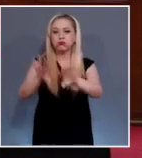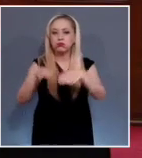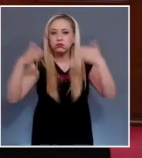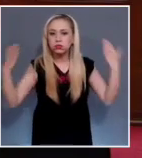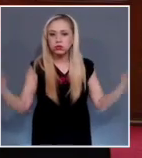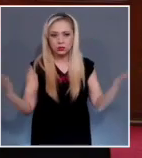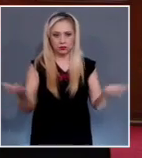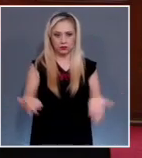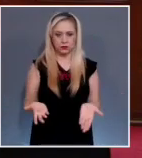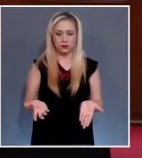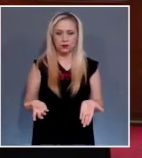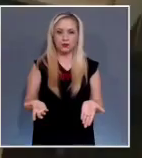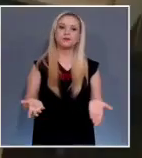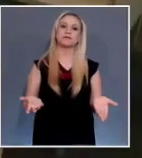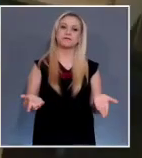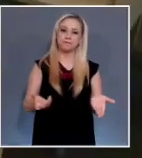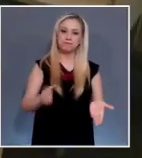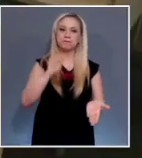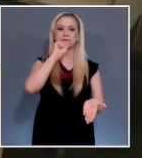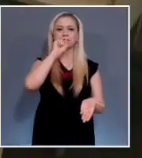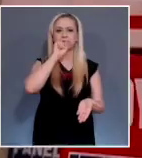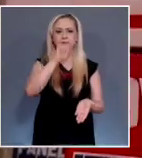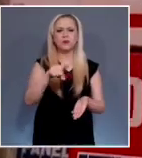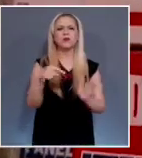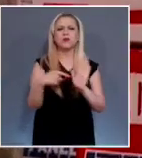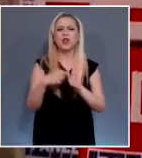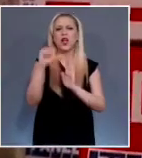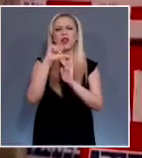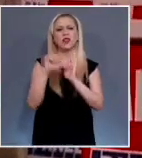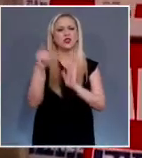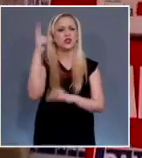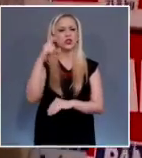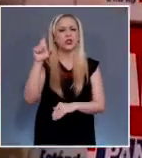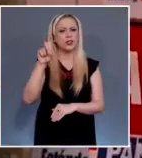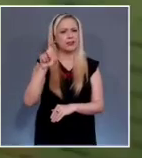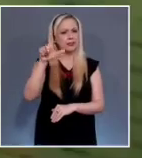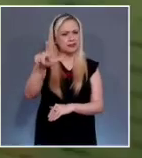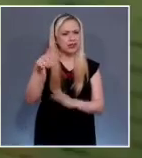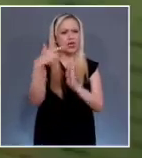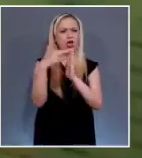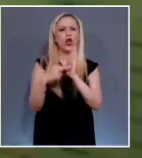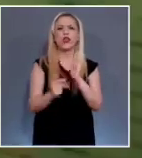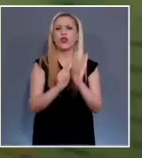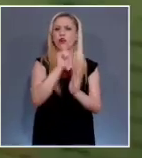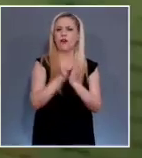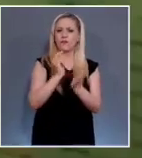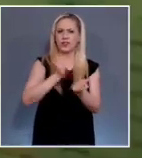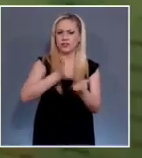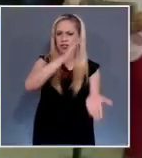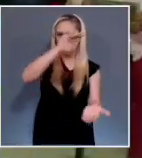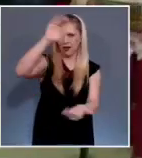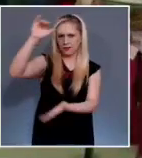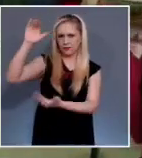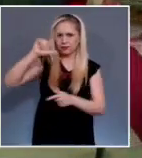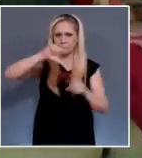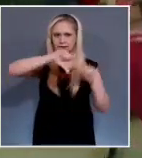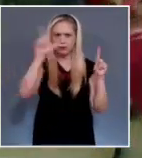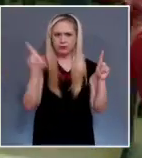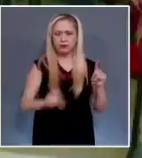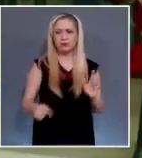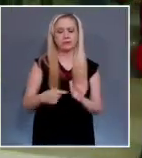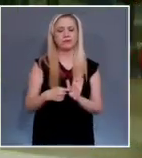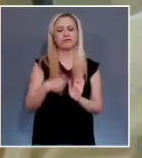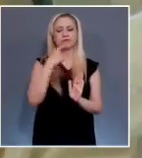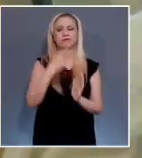se pronunció por la validez del artículo 137 del Código Fiscal de la Federación, en el que fue eliminado el calificativo